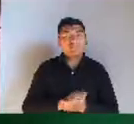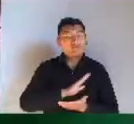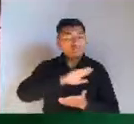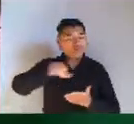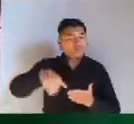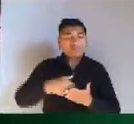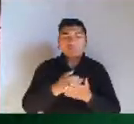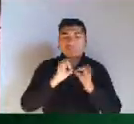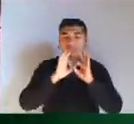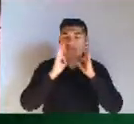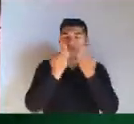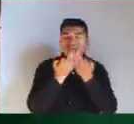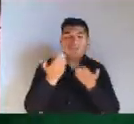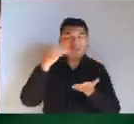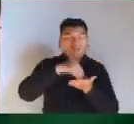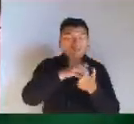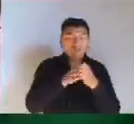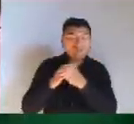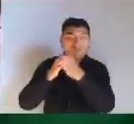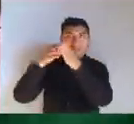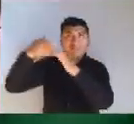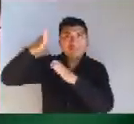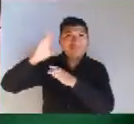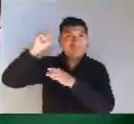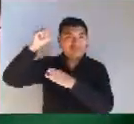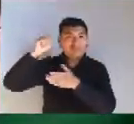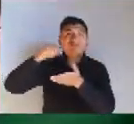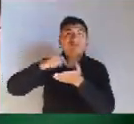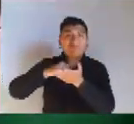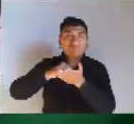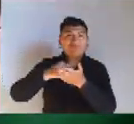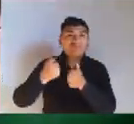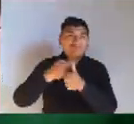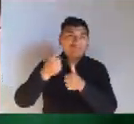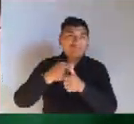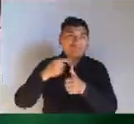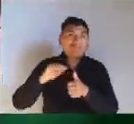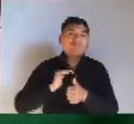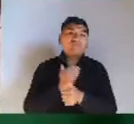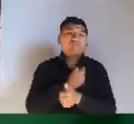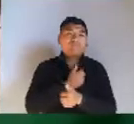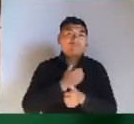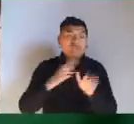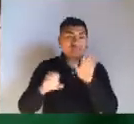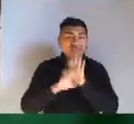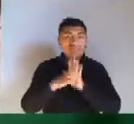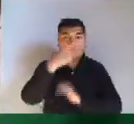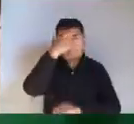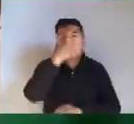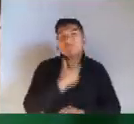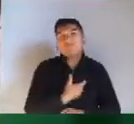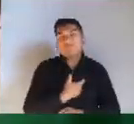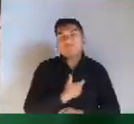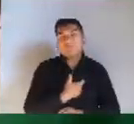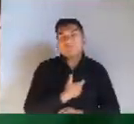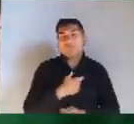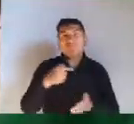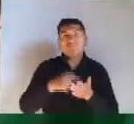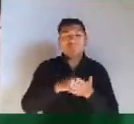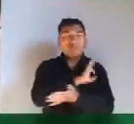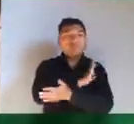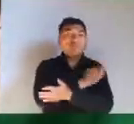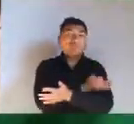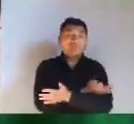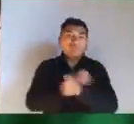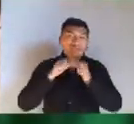la familia vuelva a Dios. Pero eso tiene que ser a través de nuestros ejemplos. Ese es el esfuerzo permanente que